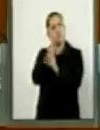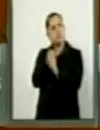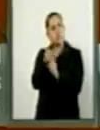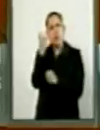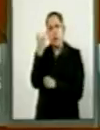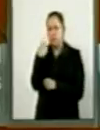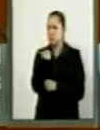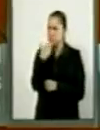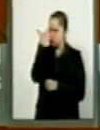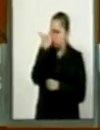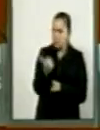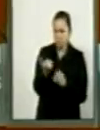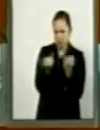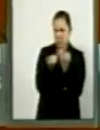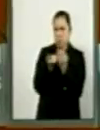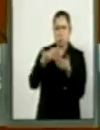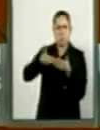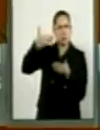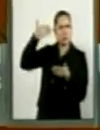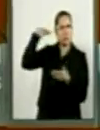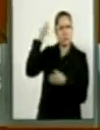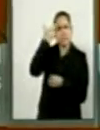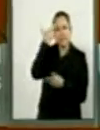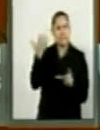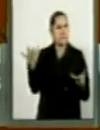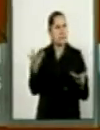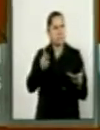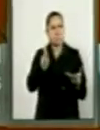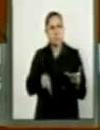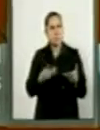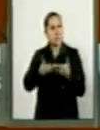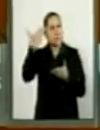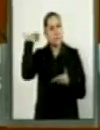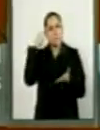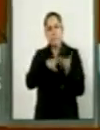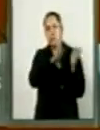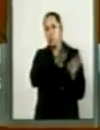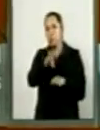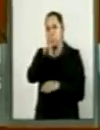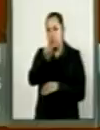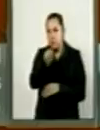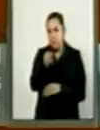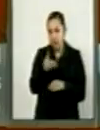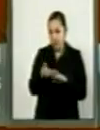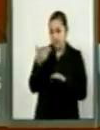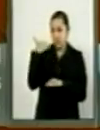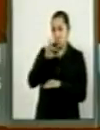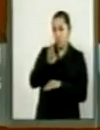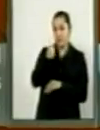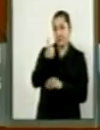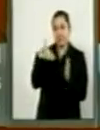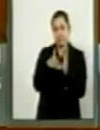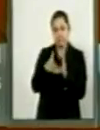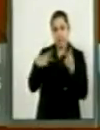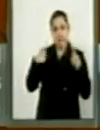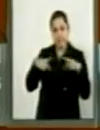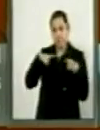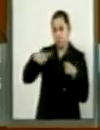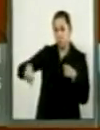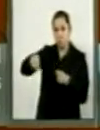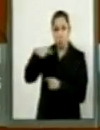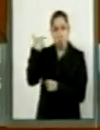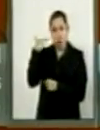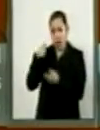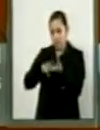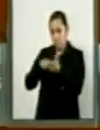pasadas. Recordemos, por ejemplo, los años 80, donde 46 mil refugiados guatemaltecos encontraron en